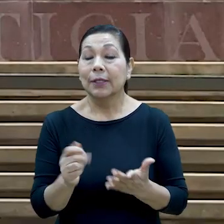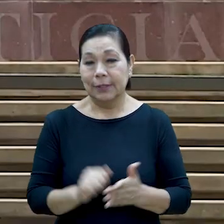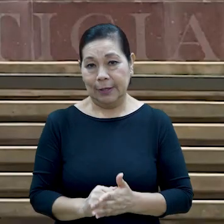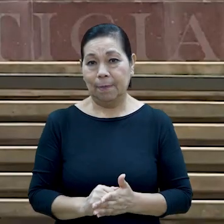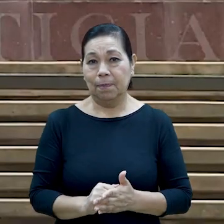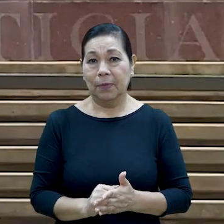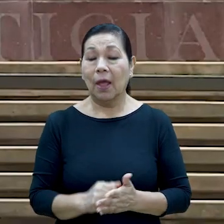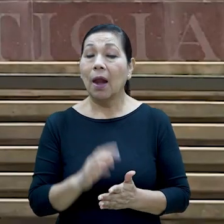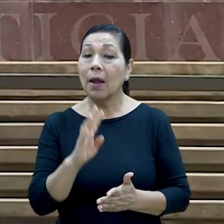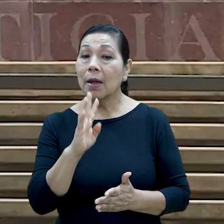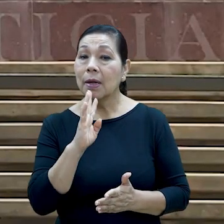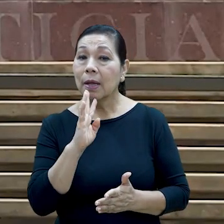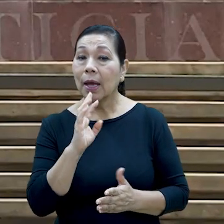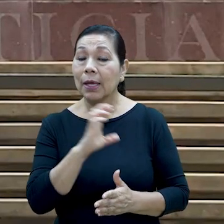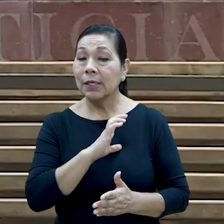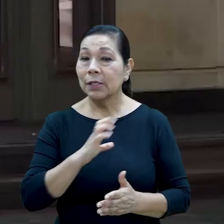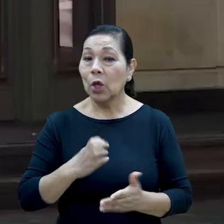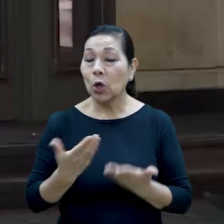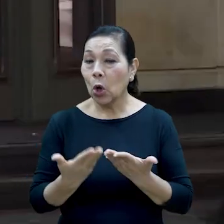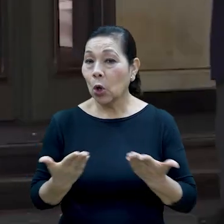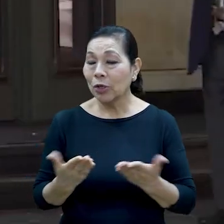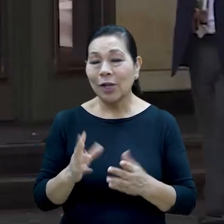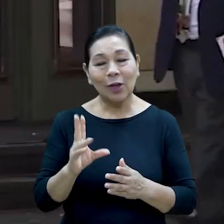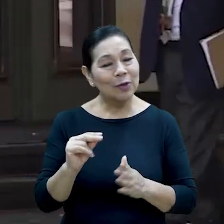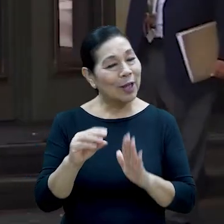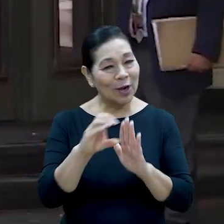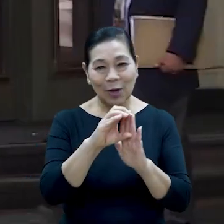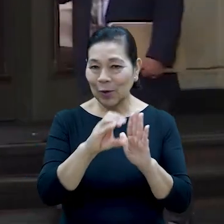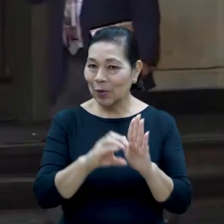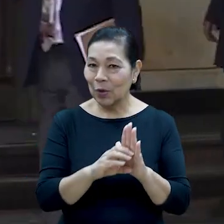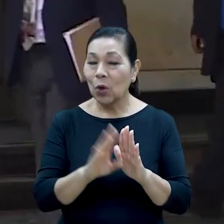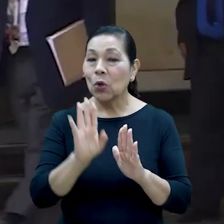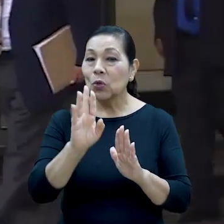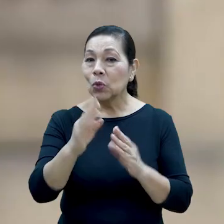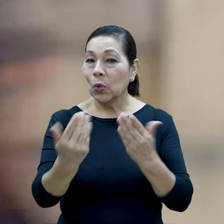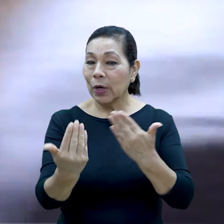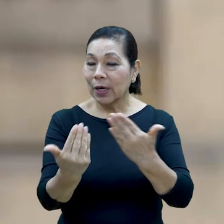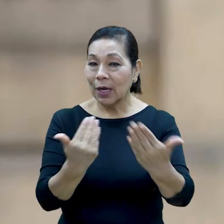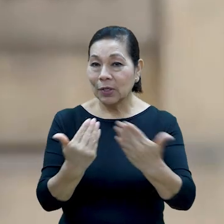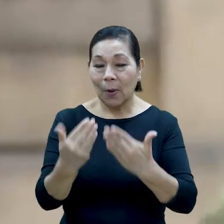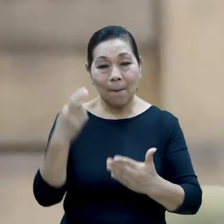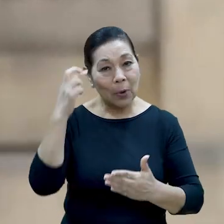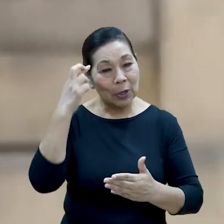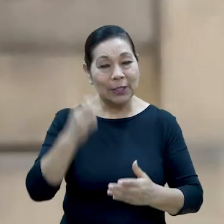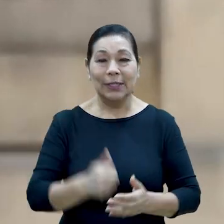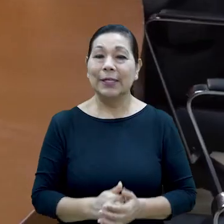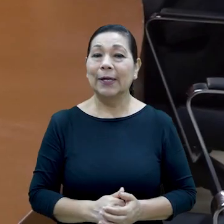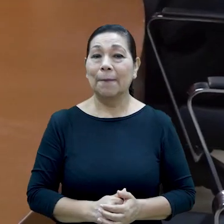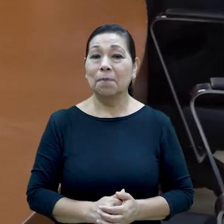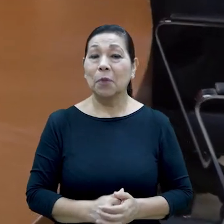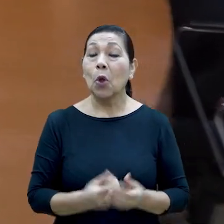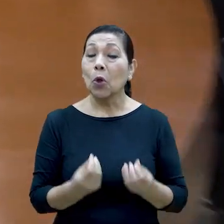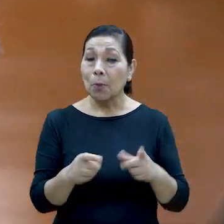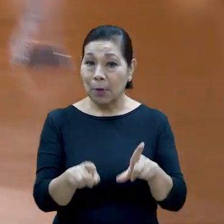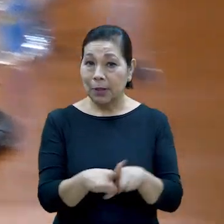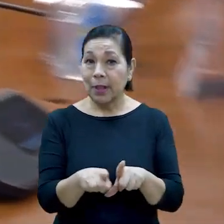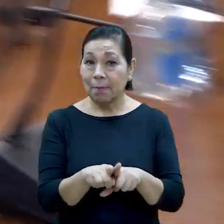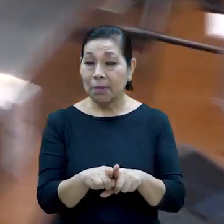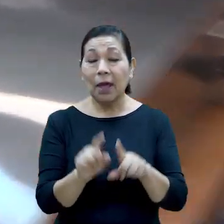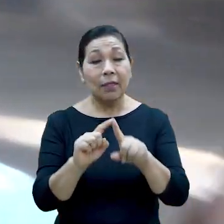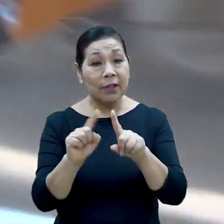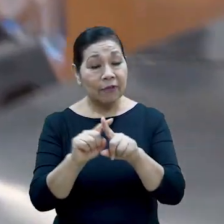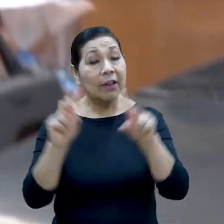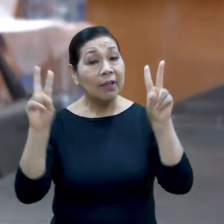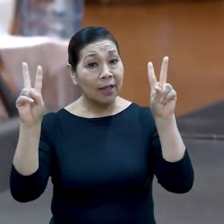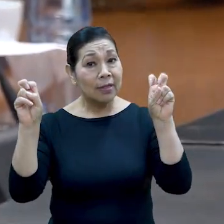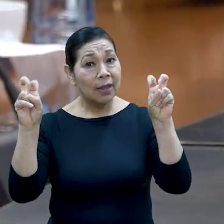están referidas a la declaratoria de estado de cosas inconstitucionales y su relación con las políticas públicas. Asimismo,